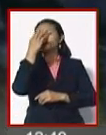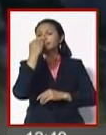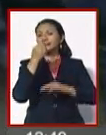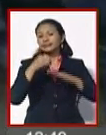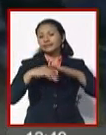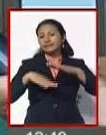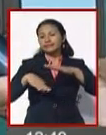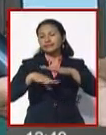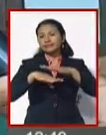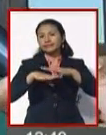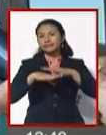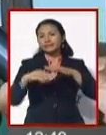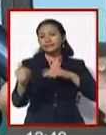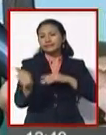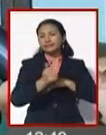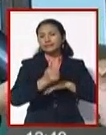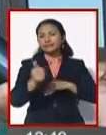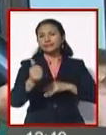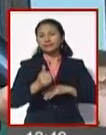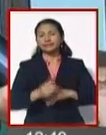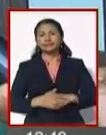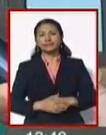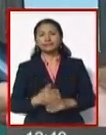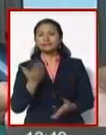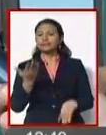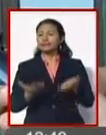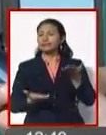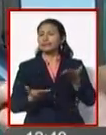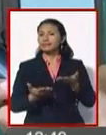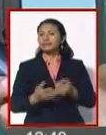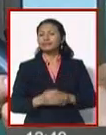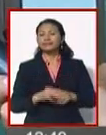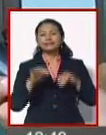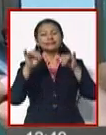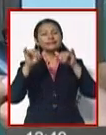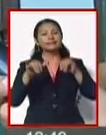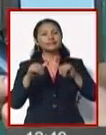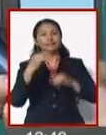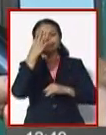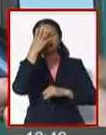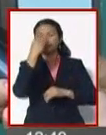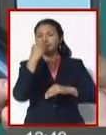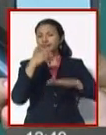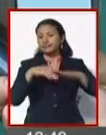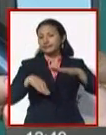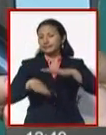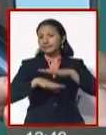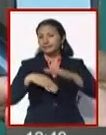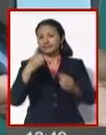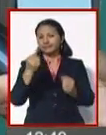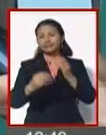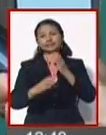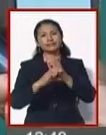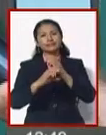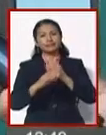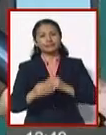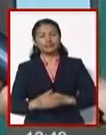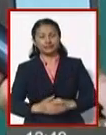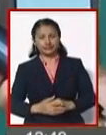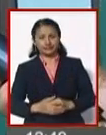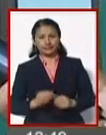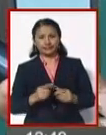que posiblemente se mueve en cualquier momento, ¿no? Aparentemente él se habría quedado, digamos, dormido. Entonces esto